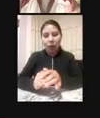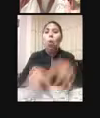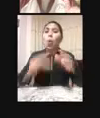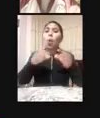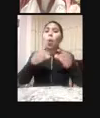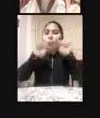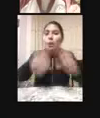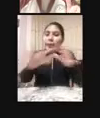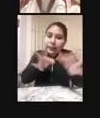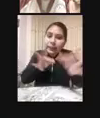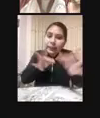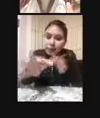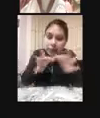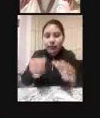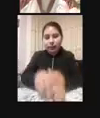hacerlo,